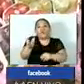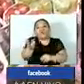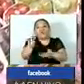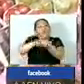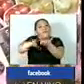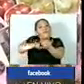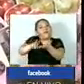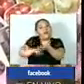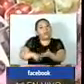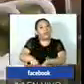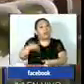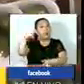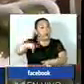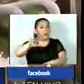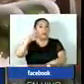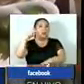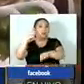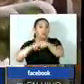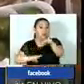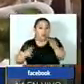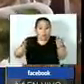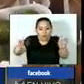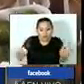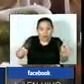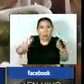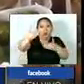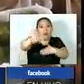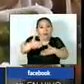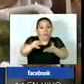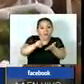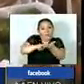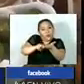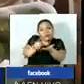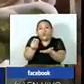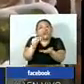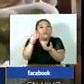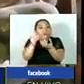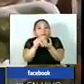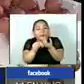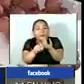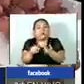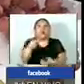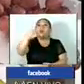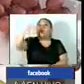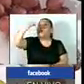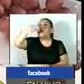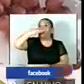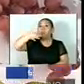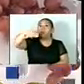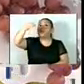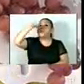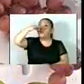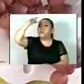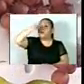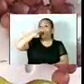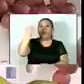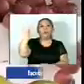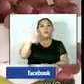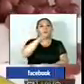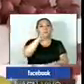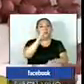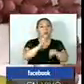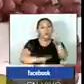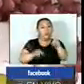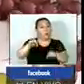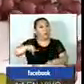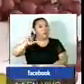30. La caja, la caja, sí. Y la manzana, la uva, perdón, estaba a 30 y ha subido